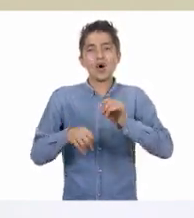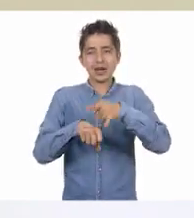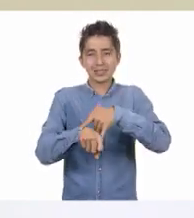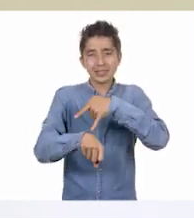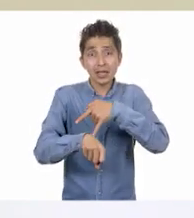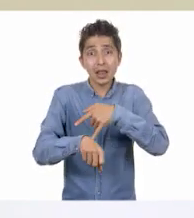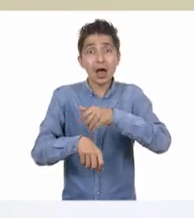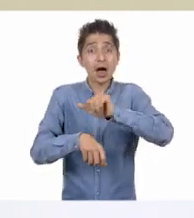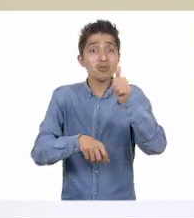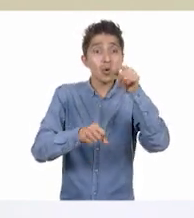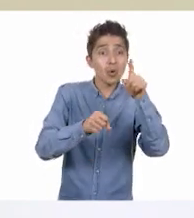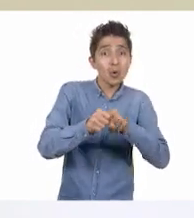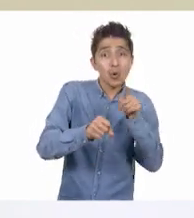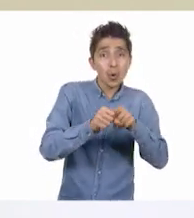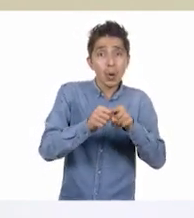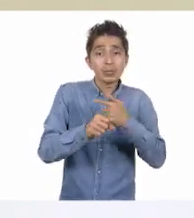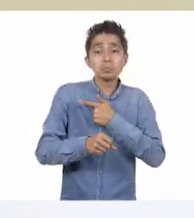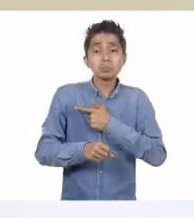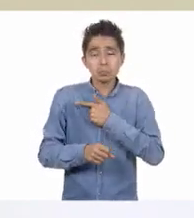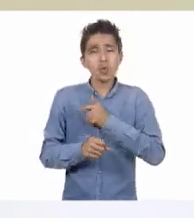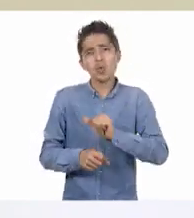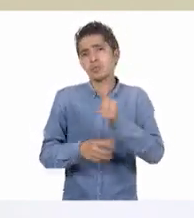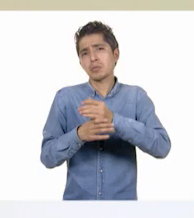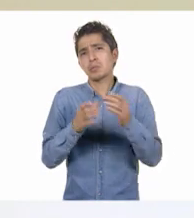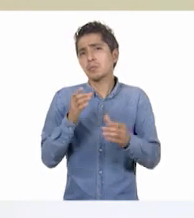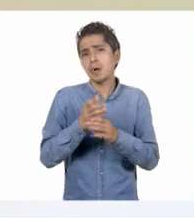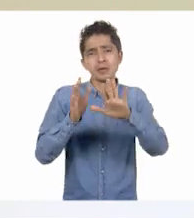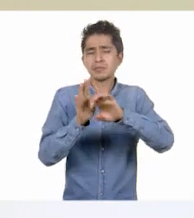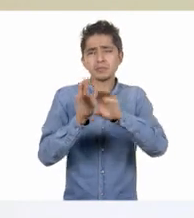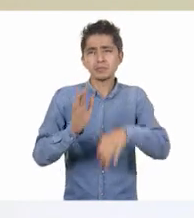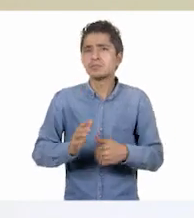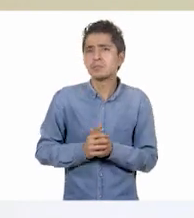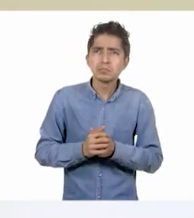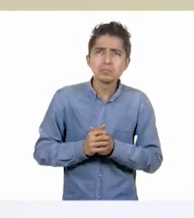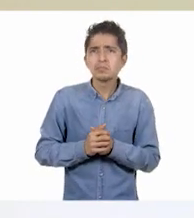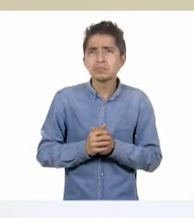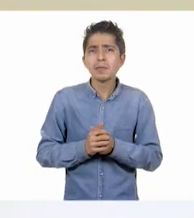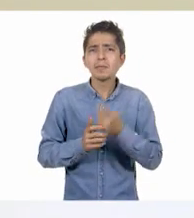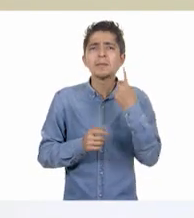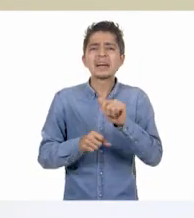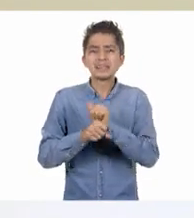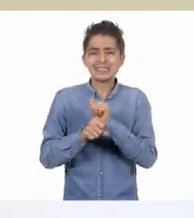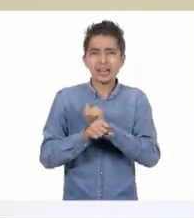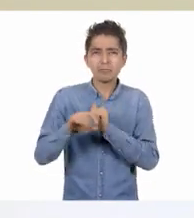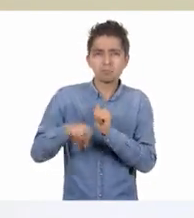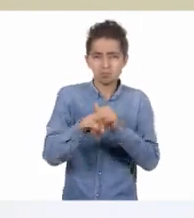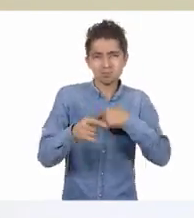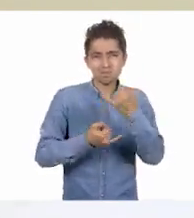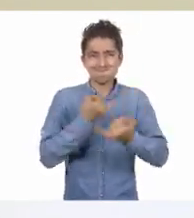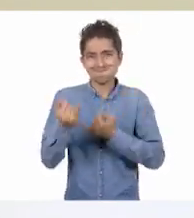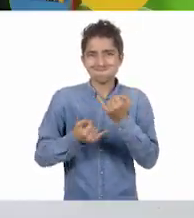Pero otros colores me gustan para otras cosas. Por ejemplo, para los carros con los que juego.